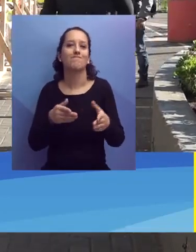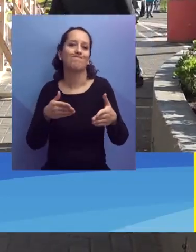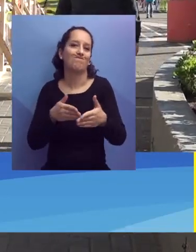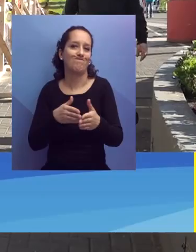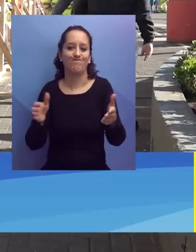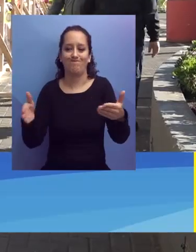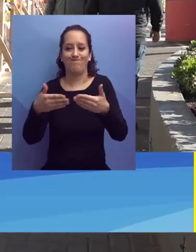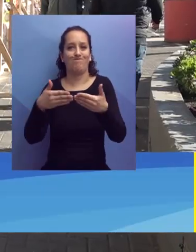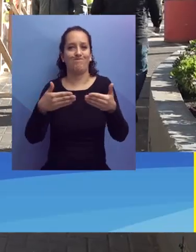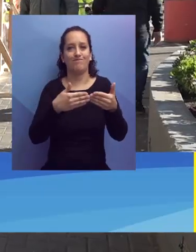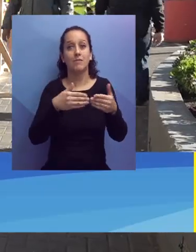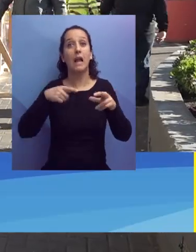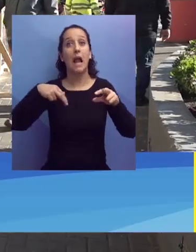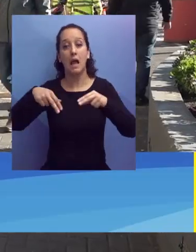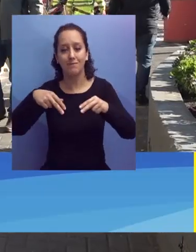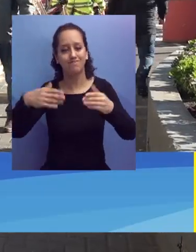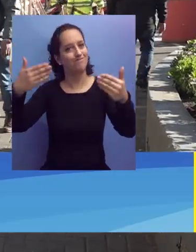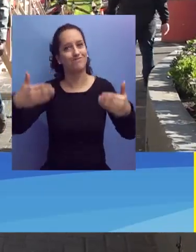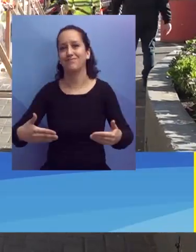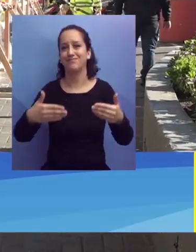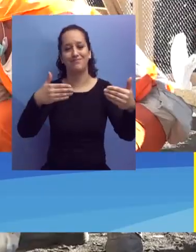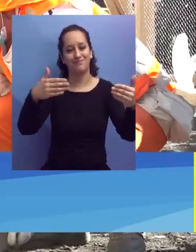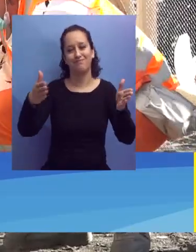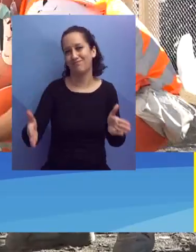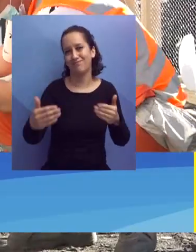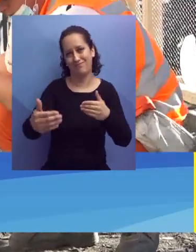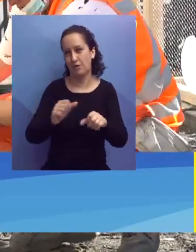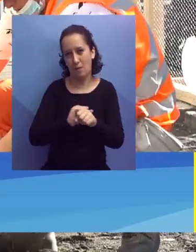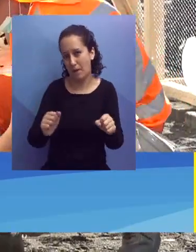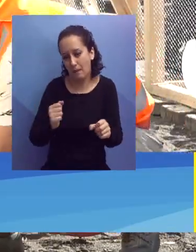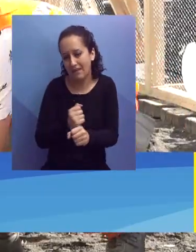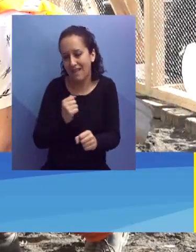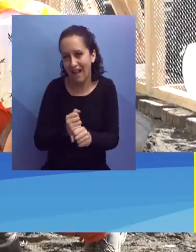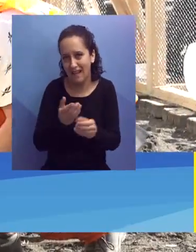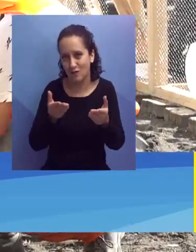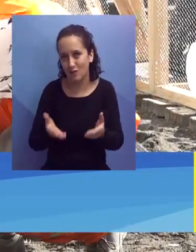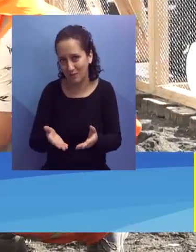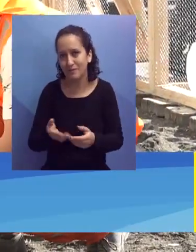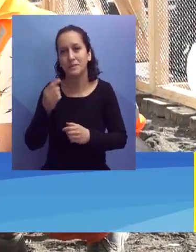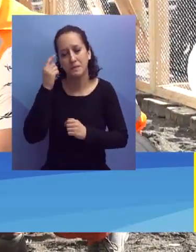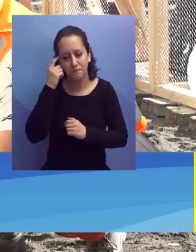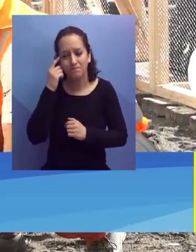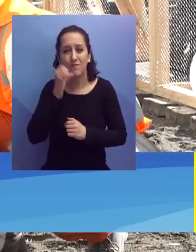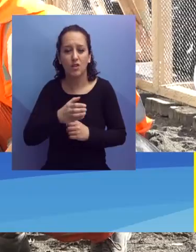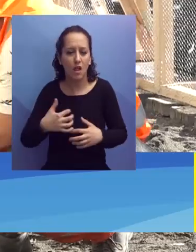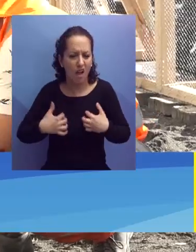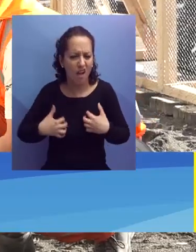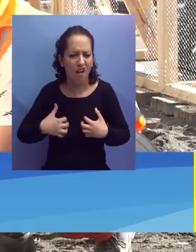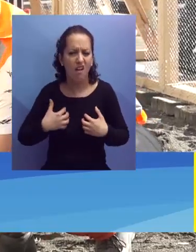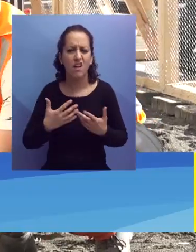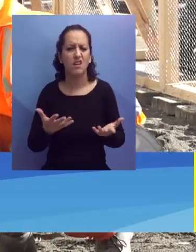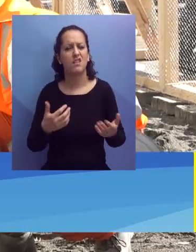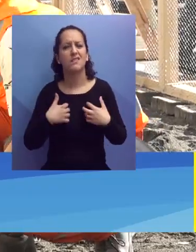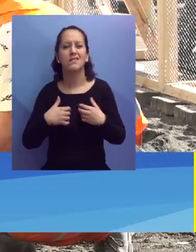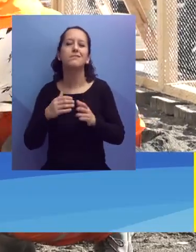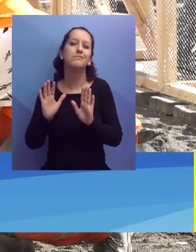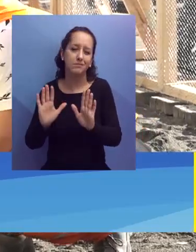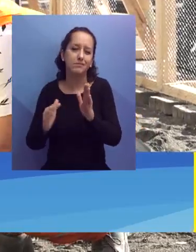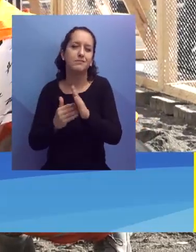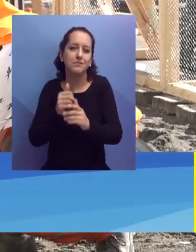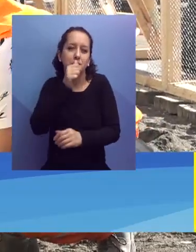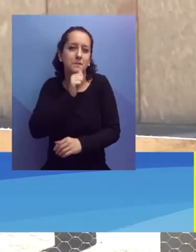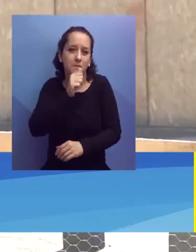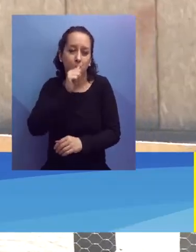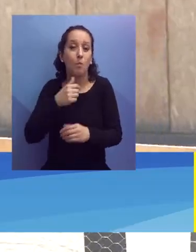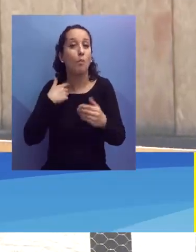temporalmente se reducirá el espacio para el tránsito peatonal mientras se ejecutan los trabajos. Sin embargo, pese a las molestias que